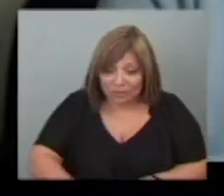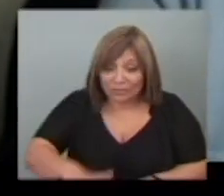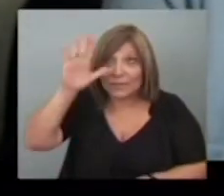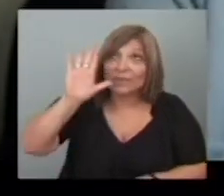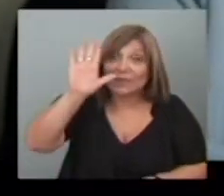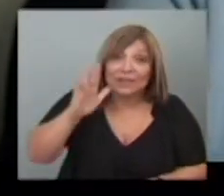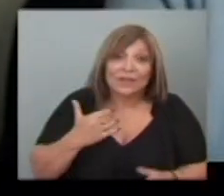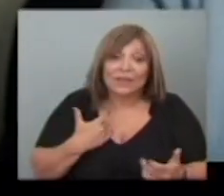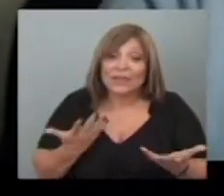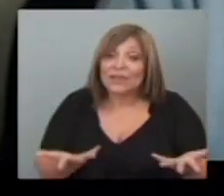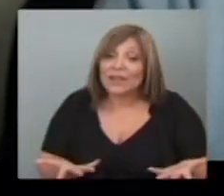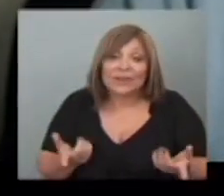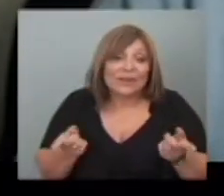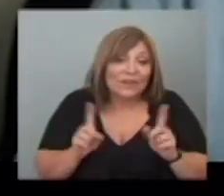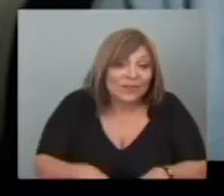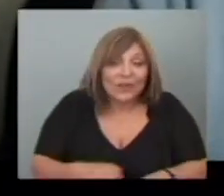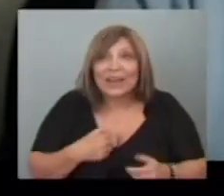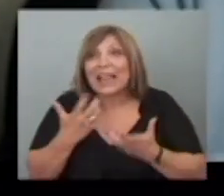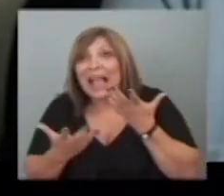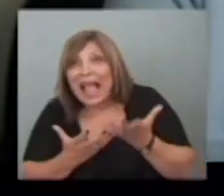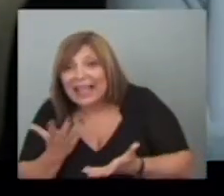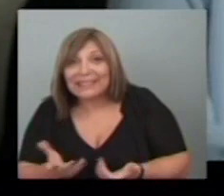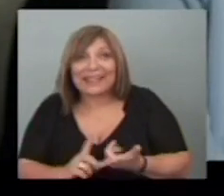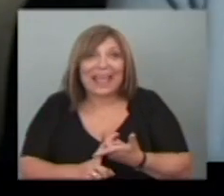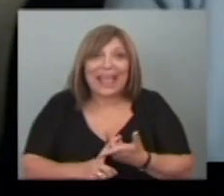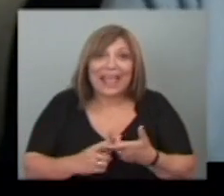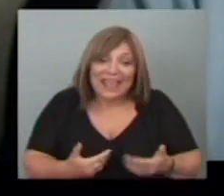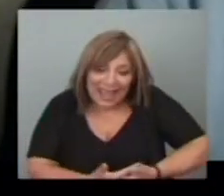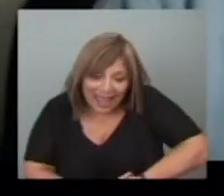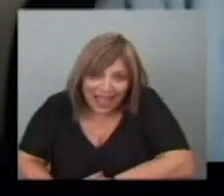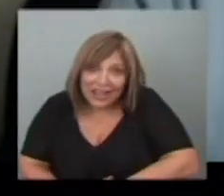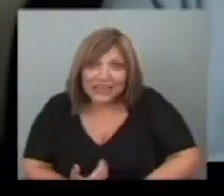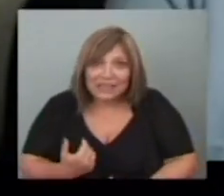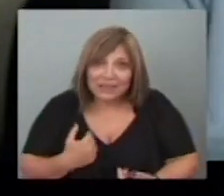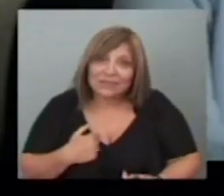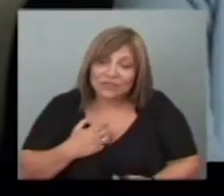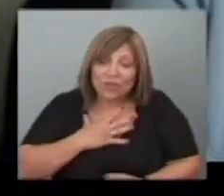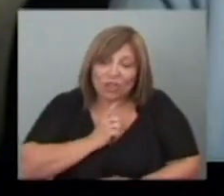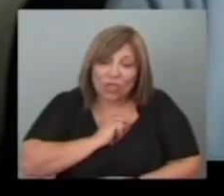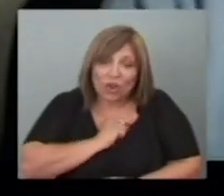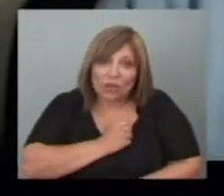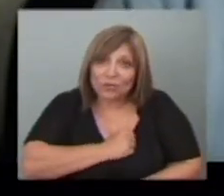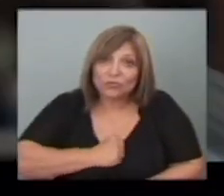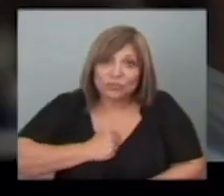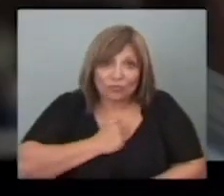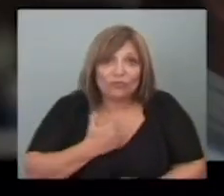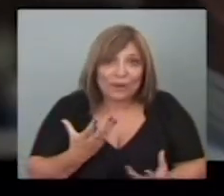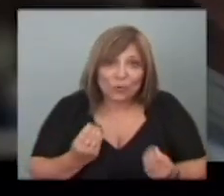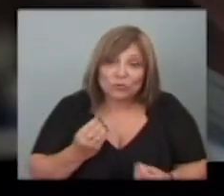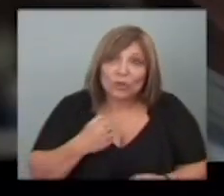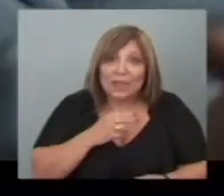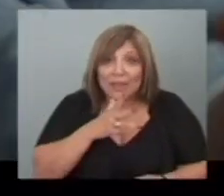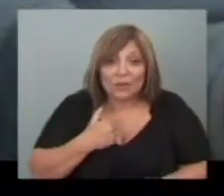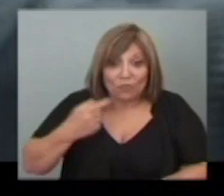No poderle contar cuentos, no poderle contar canciones, no poderlo acunar en mis brazos, es duro, es muy duro. Antes